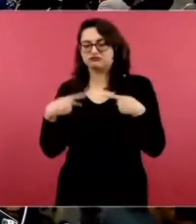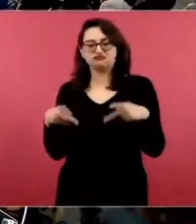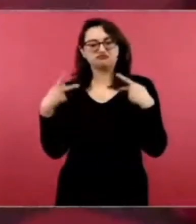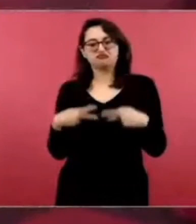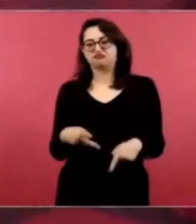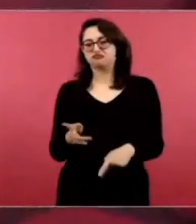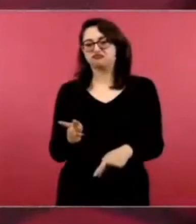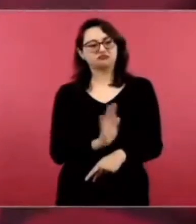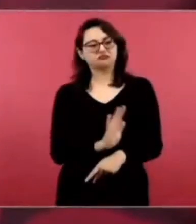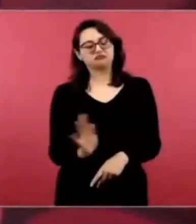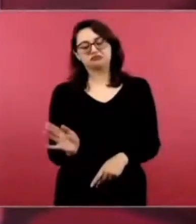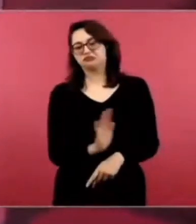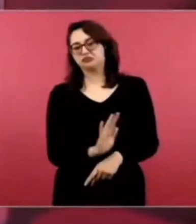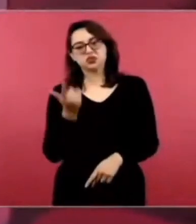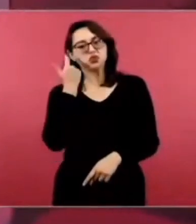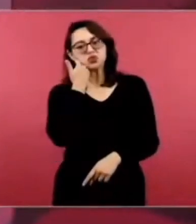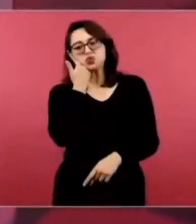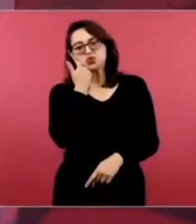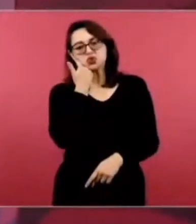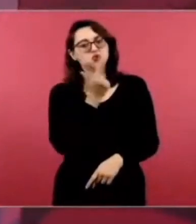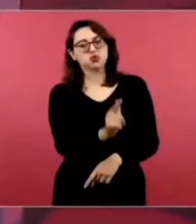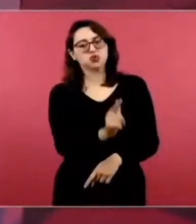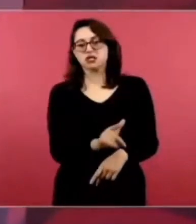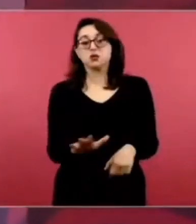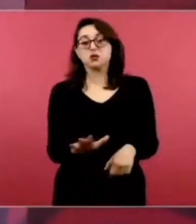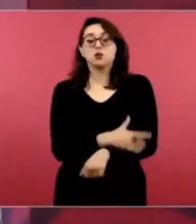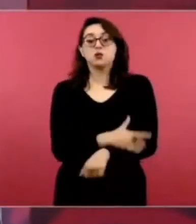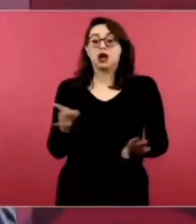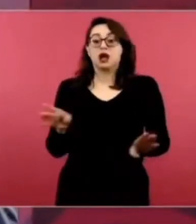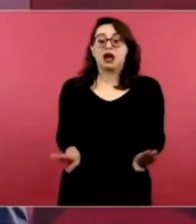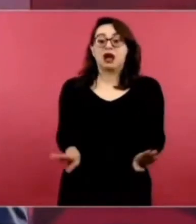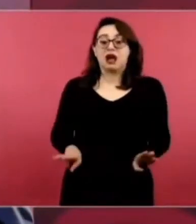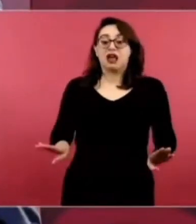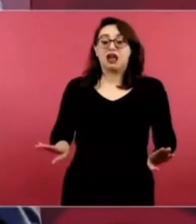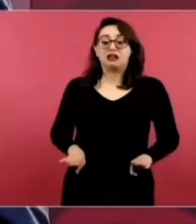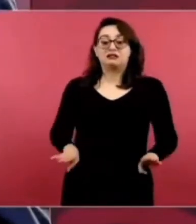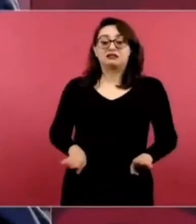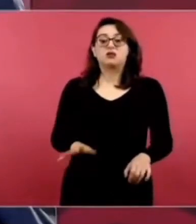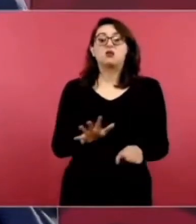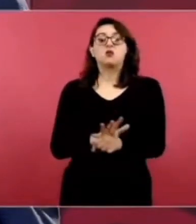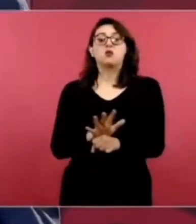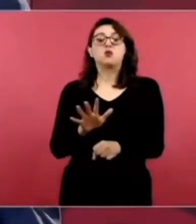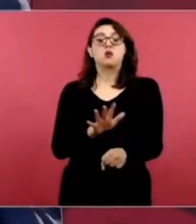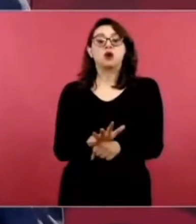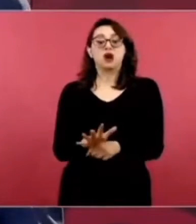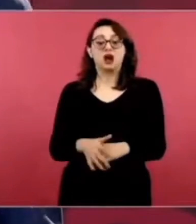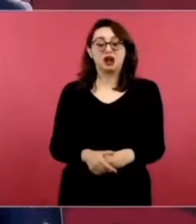no levanta, porque tiene una política